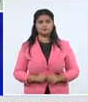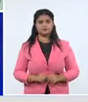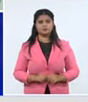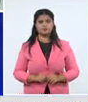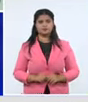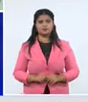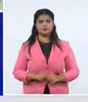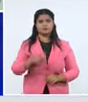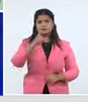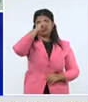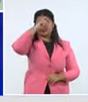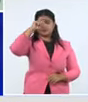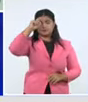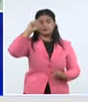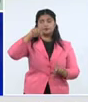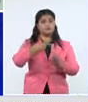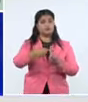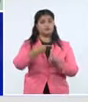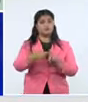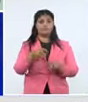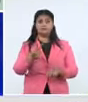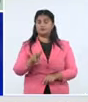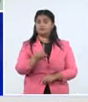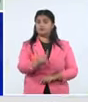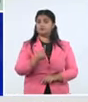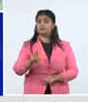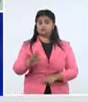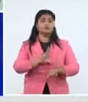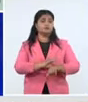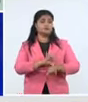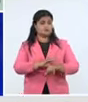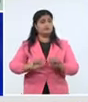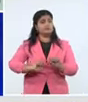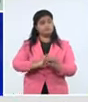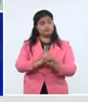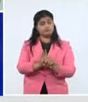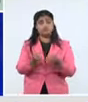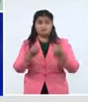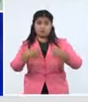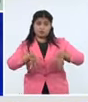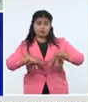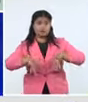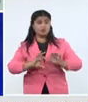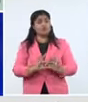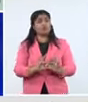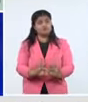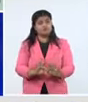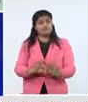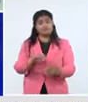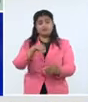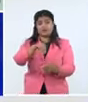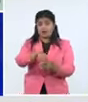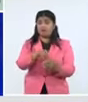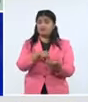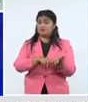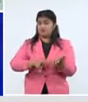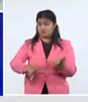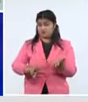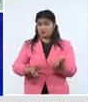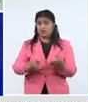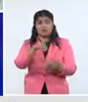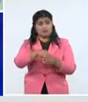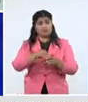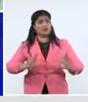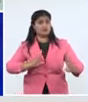Santi Espíritus con 211 casos autóctonos, sigue siendo fuerte la transmisión en esta provincia del centro,